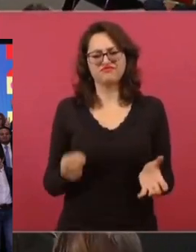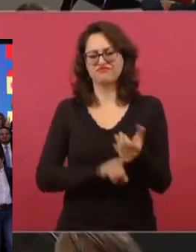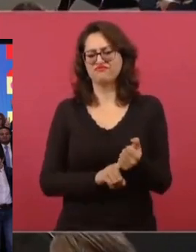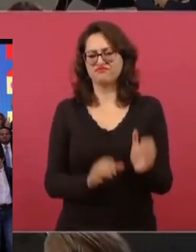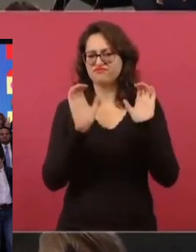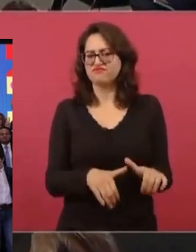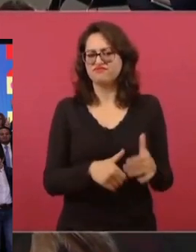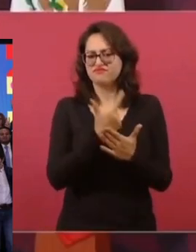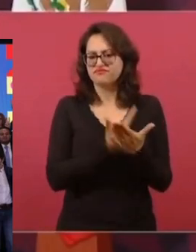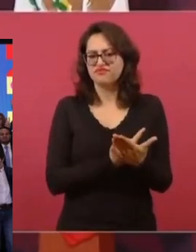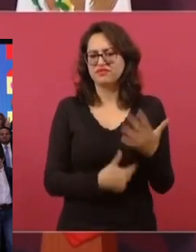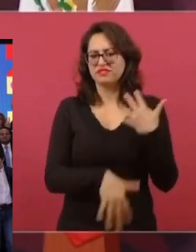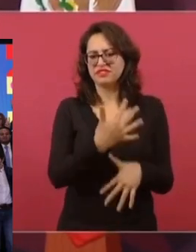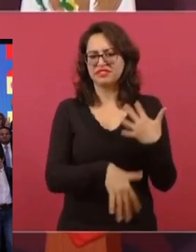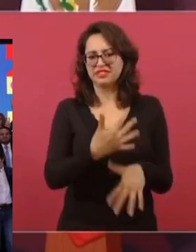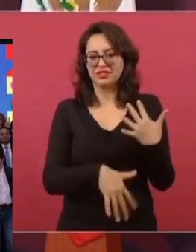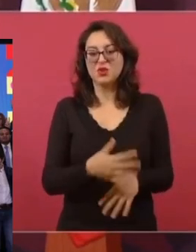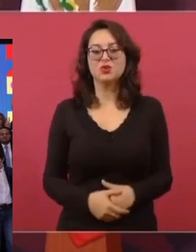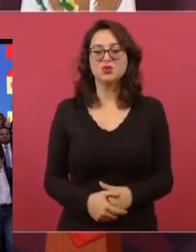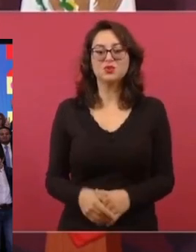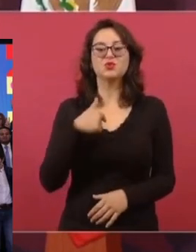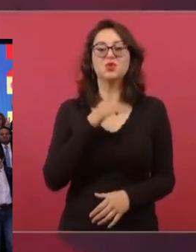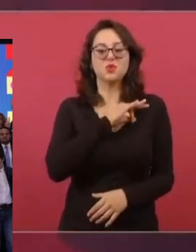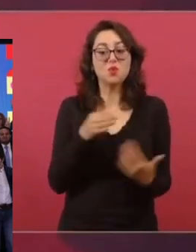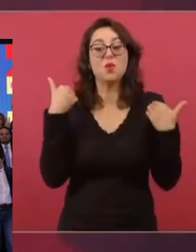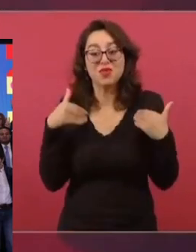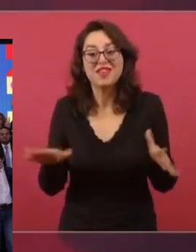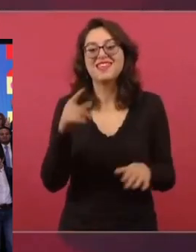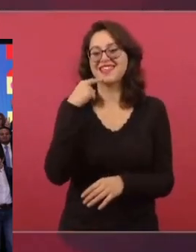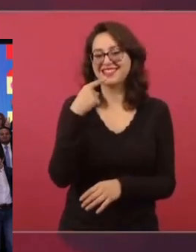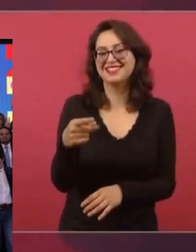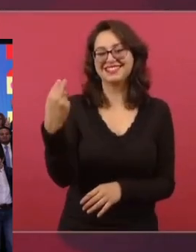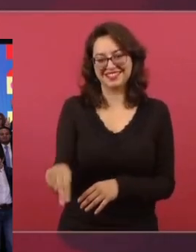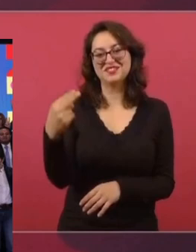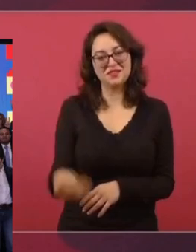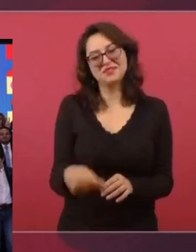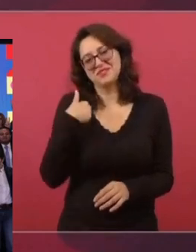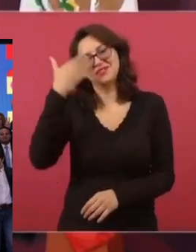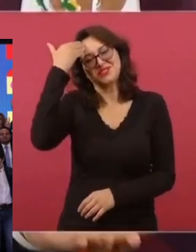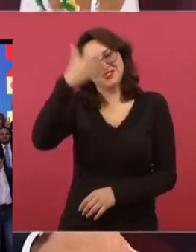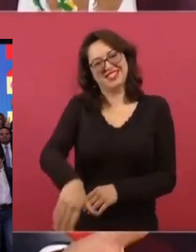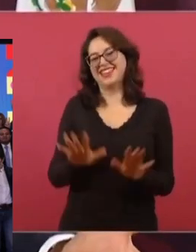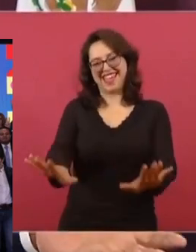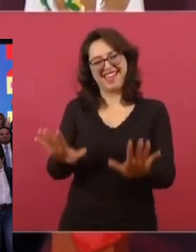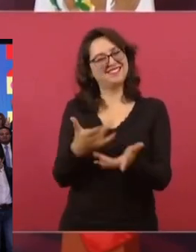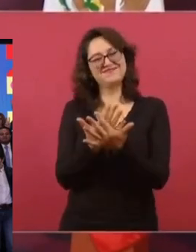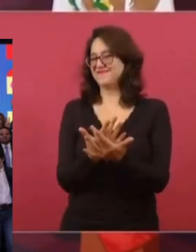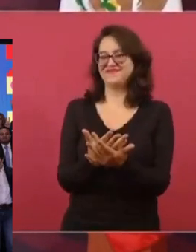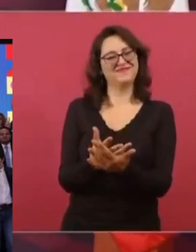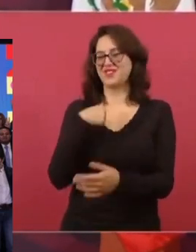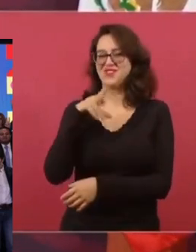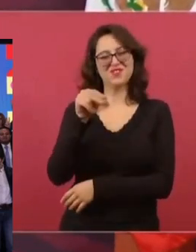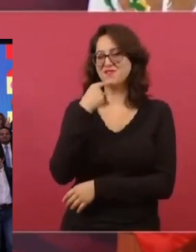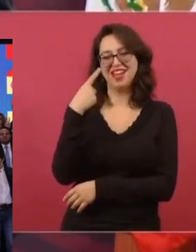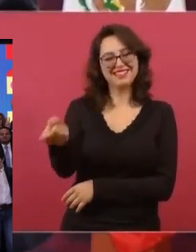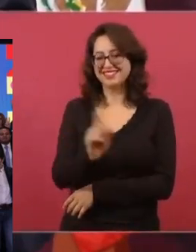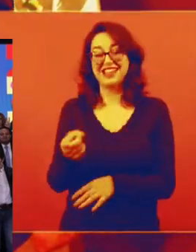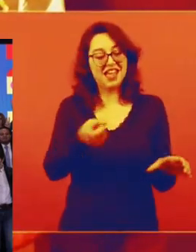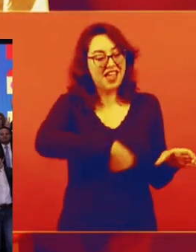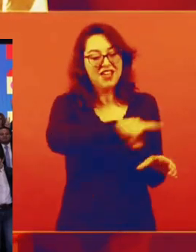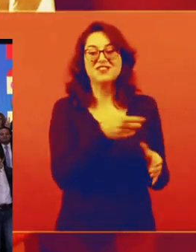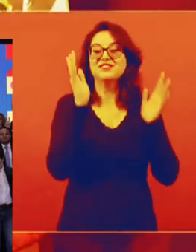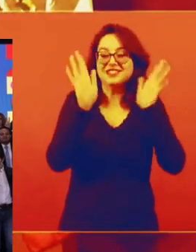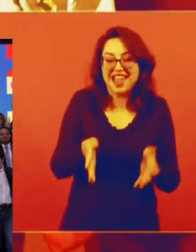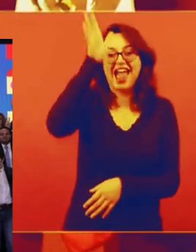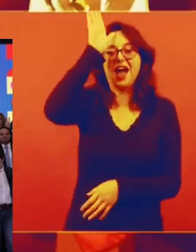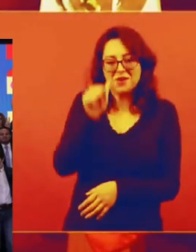creo que como a 15. Uno, ya sé, yo ya hasta se los puedo decir, nada más que espérense. No, porque ya hicieron el acuerdo.